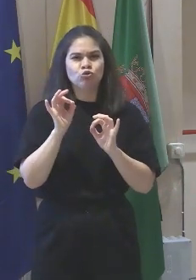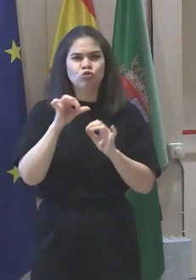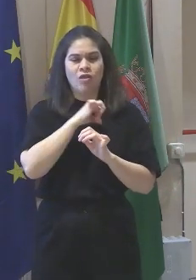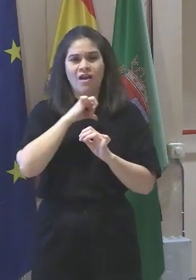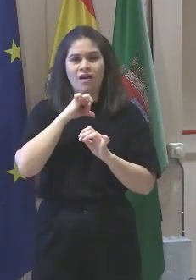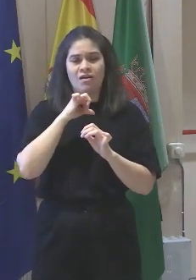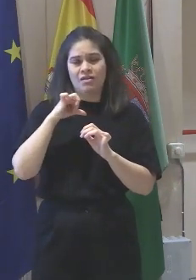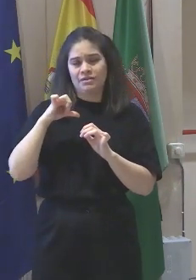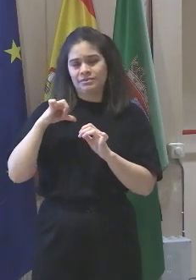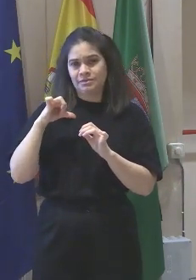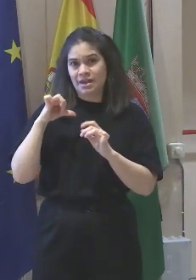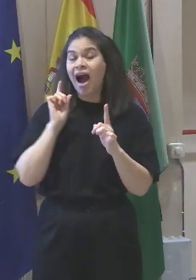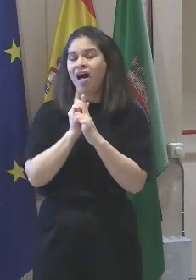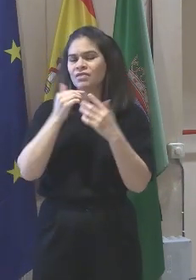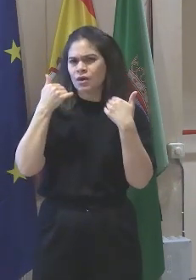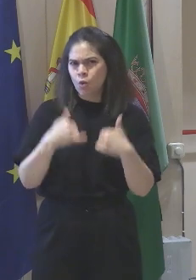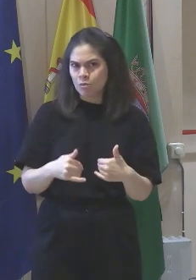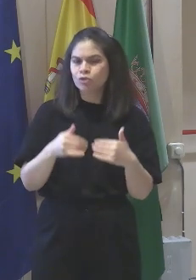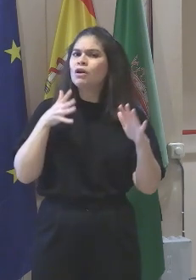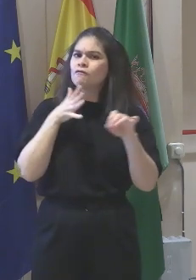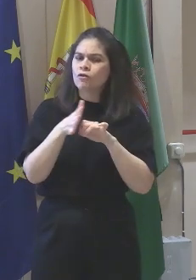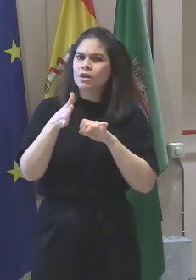que influye. No es lo mismo tener 2 que tener 3.